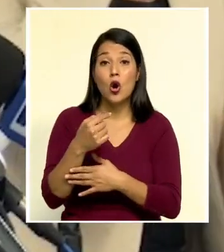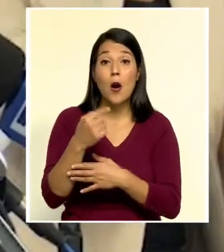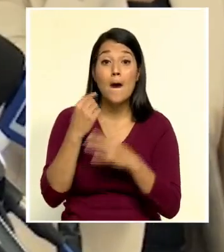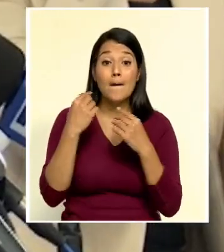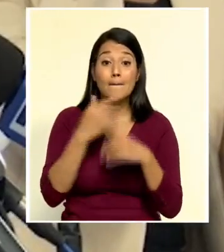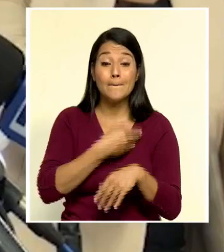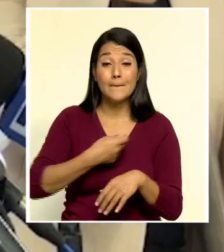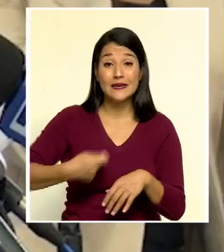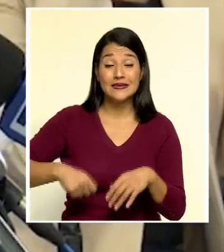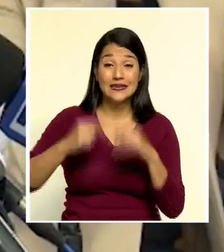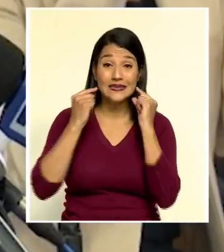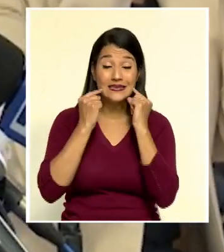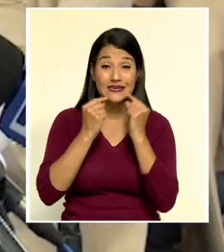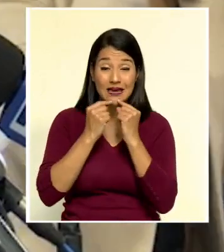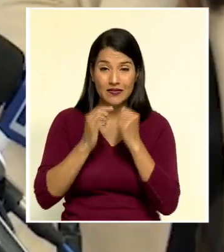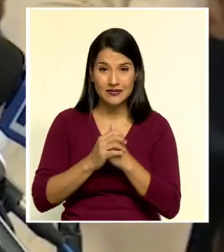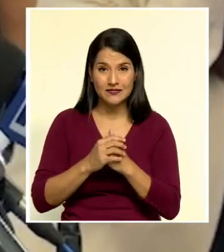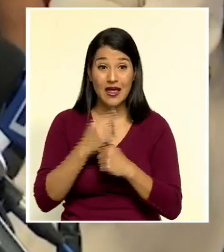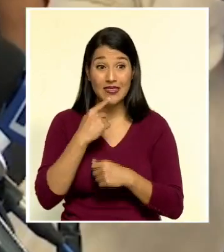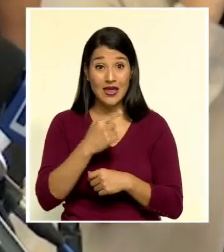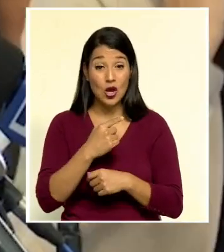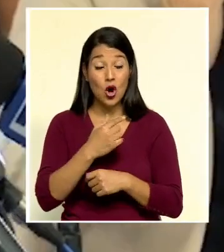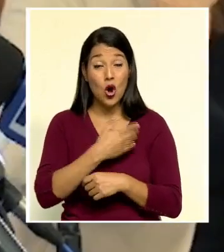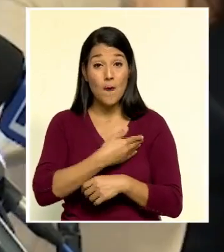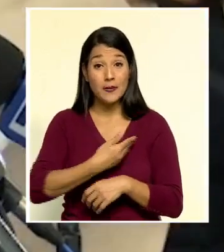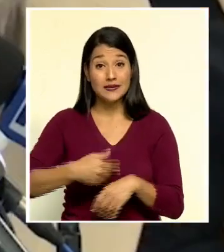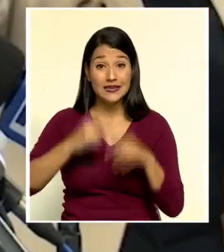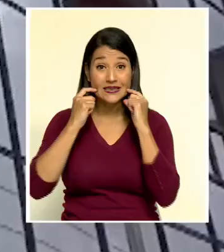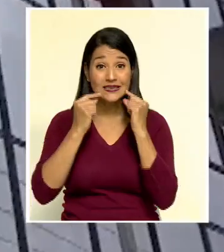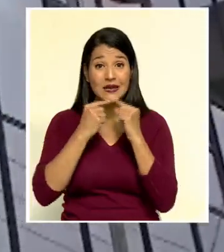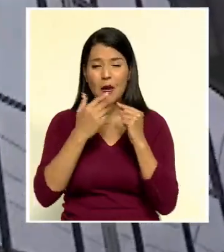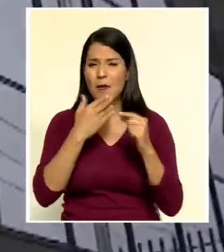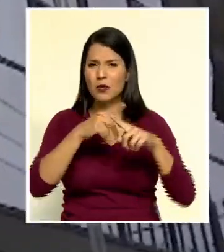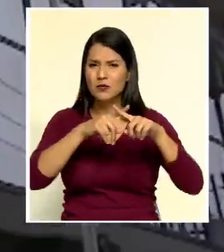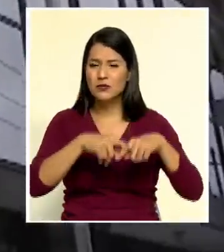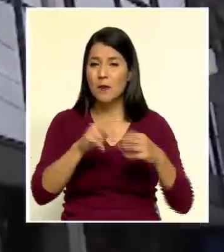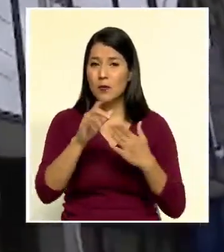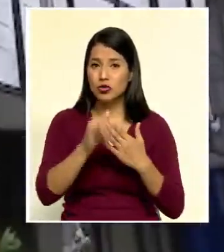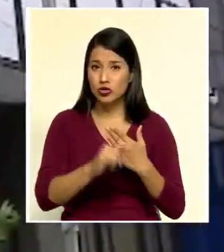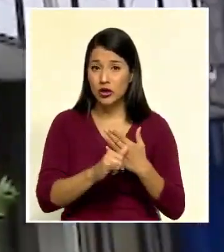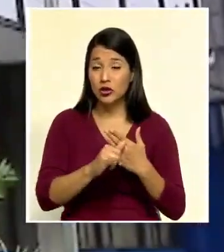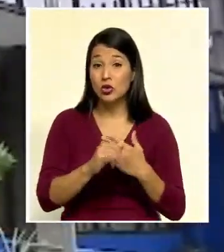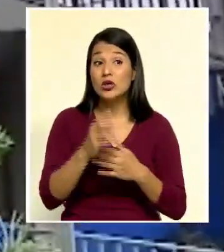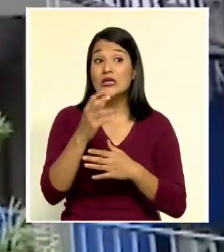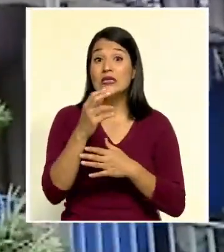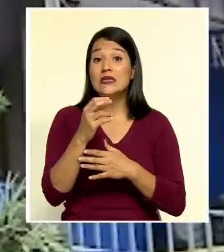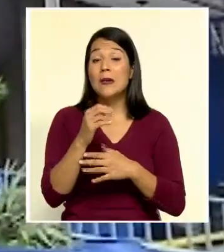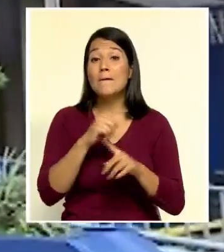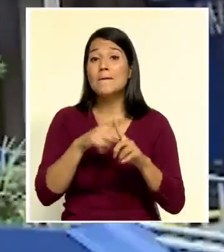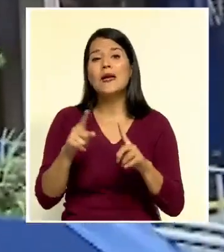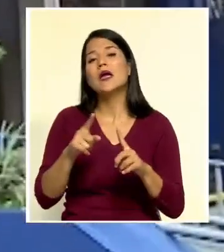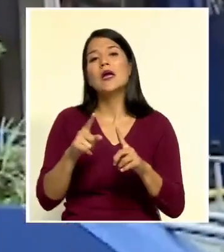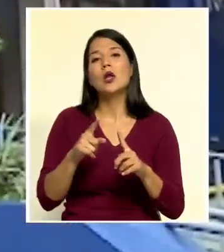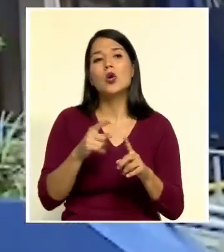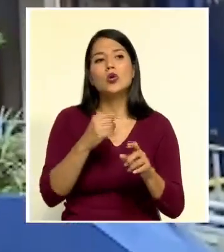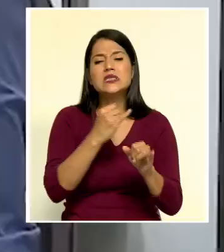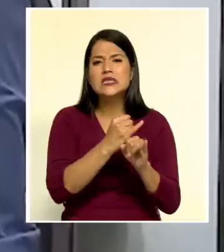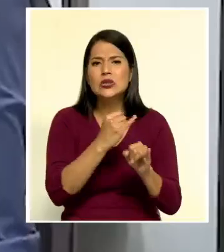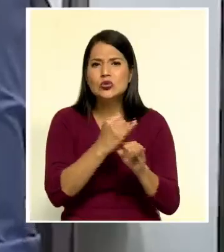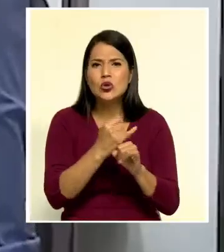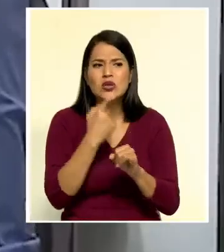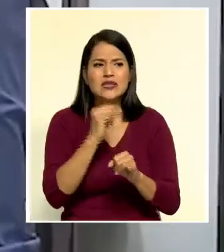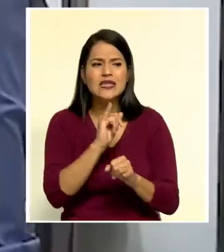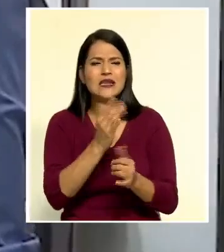actores de la sociedad civil. Chávez aseguró este martes que vetaría el proyecto, mientras que las operadoras aseguraron que la propuesta no tiene un